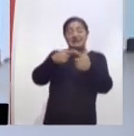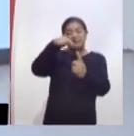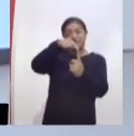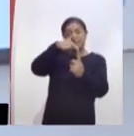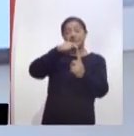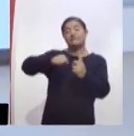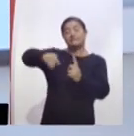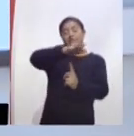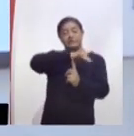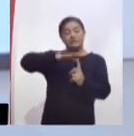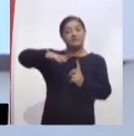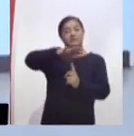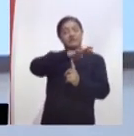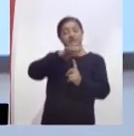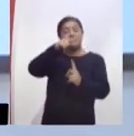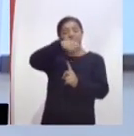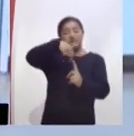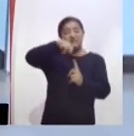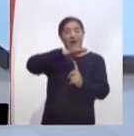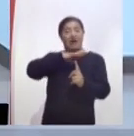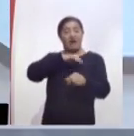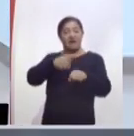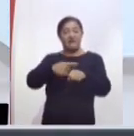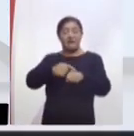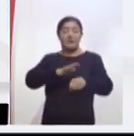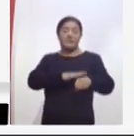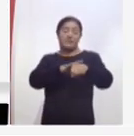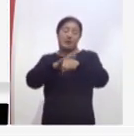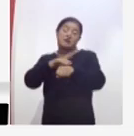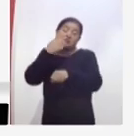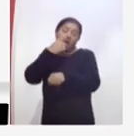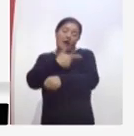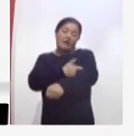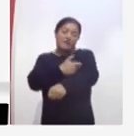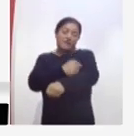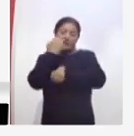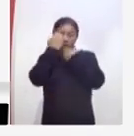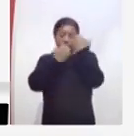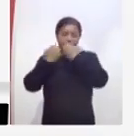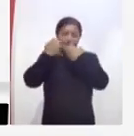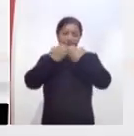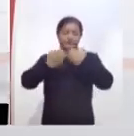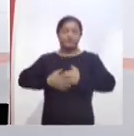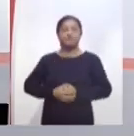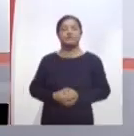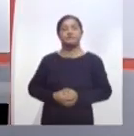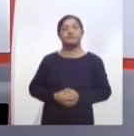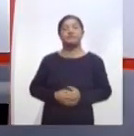para realizar las pruebas y estudios correspondientes. Adán Morales, Ahora Noticias.